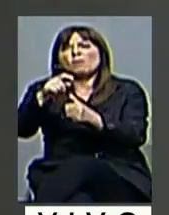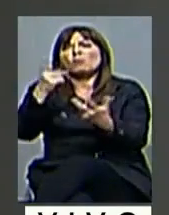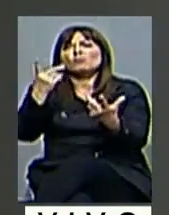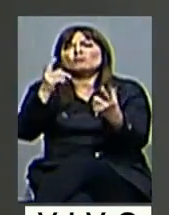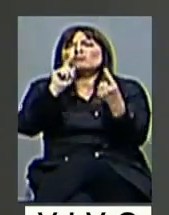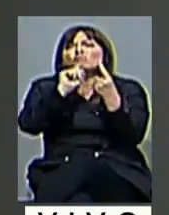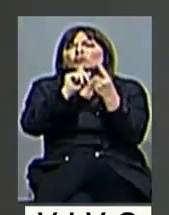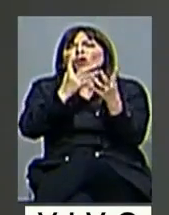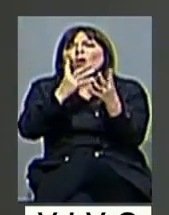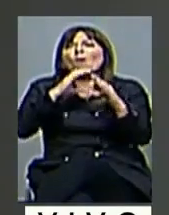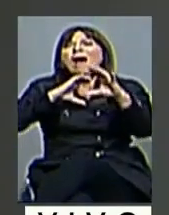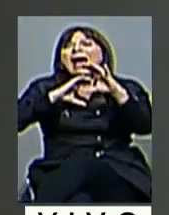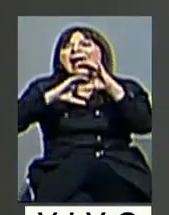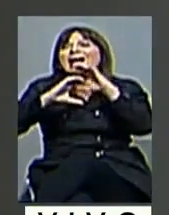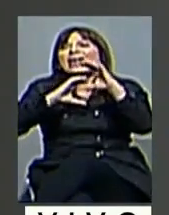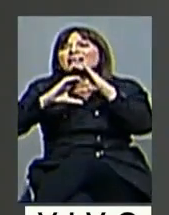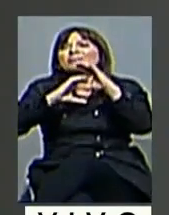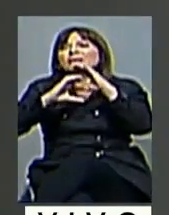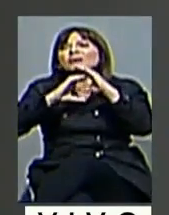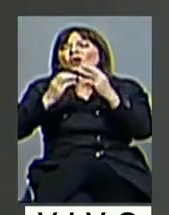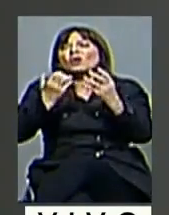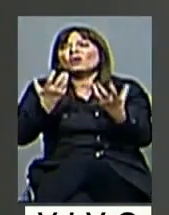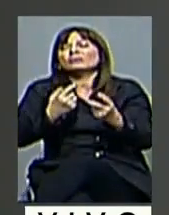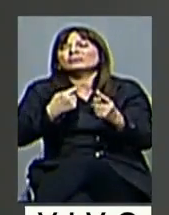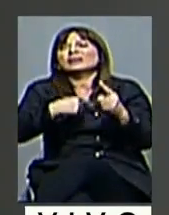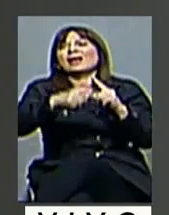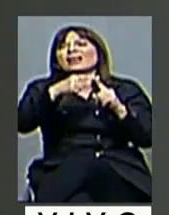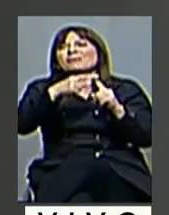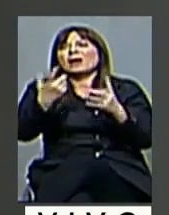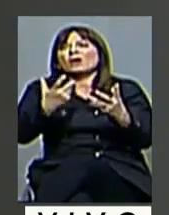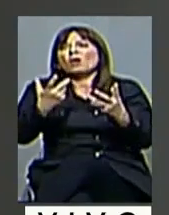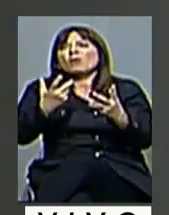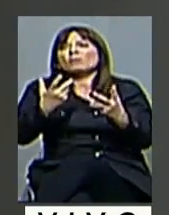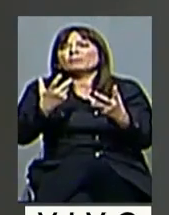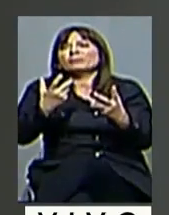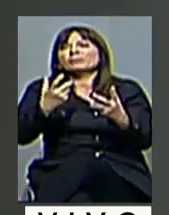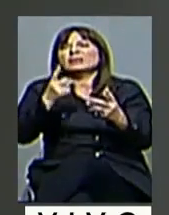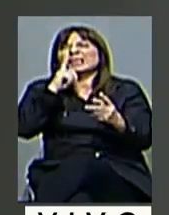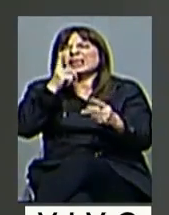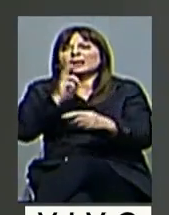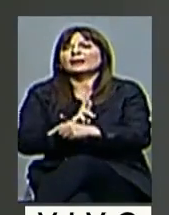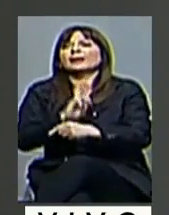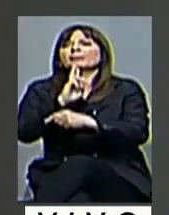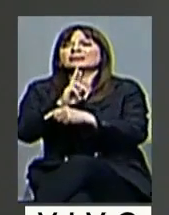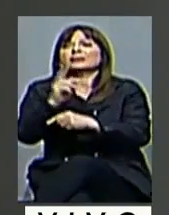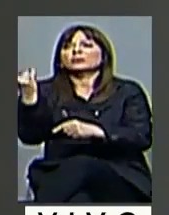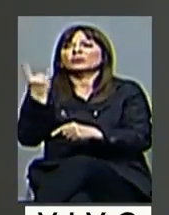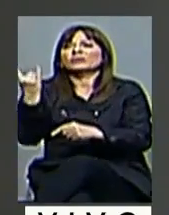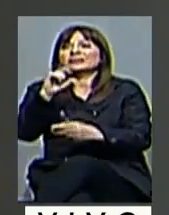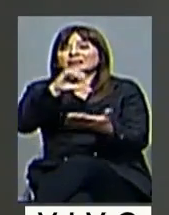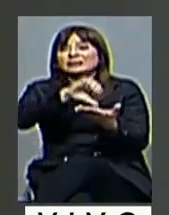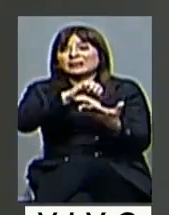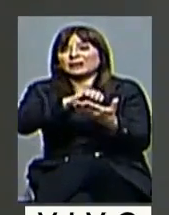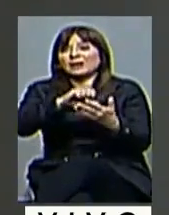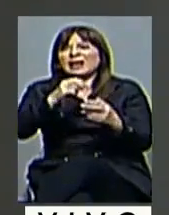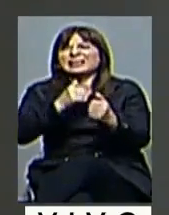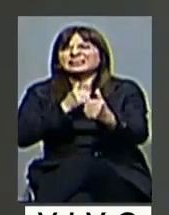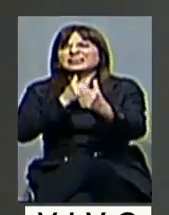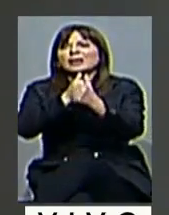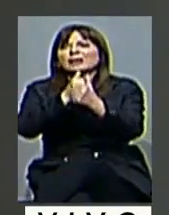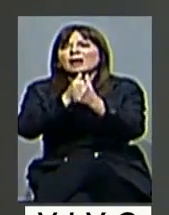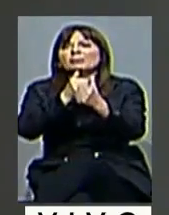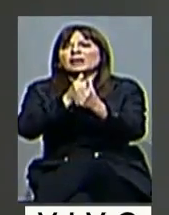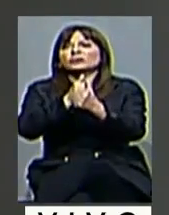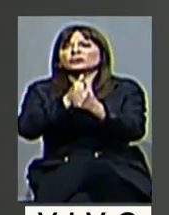para entender. Es un punto de vista, además, en el caso de quienes representan a la universidad, de acercamiento. Es un